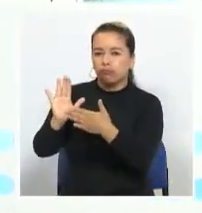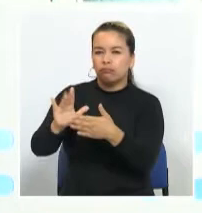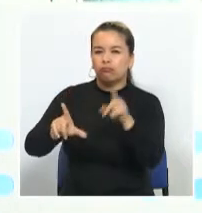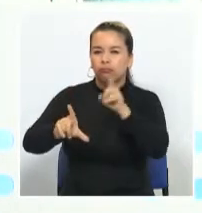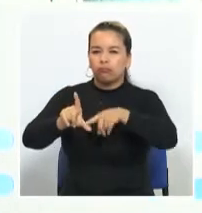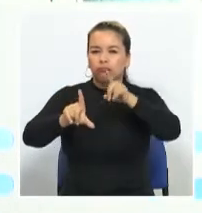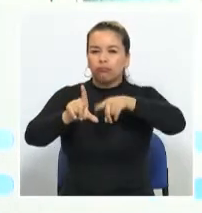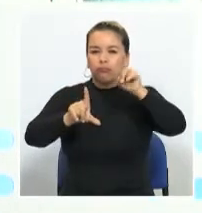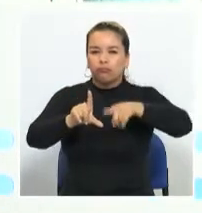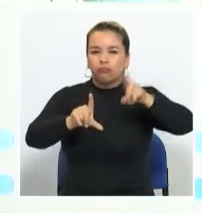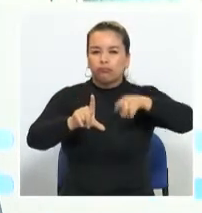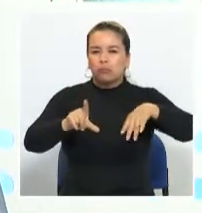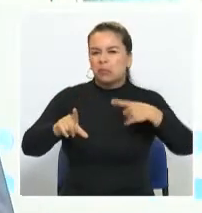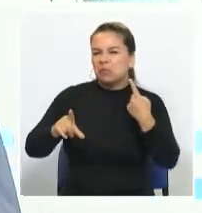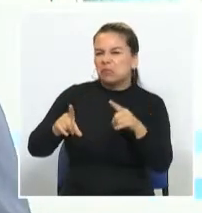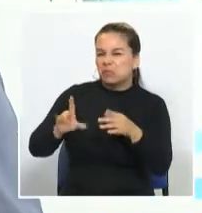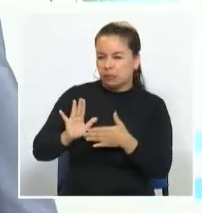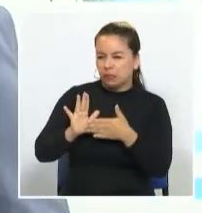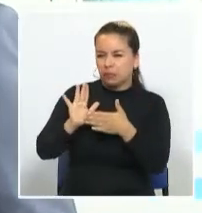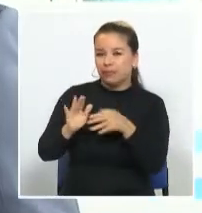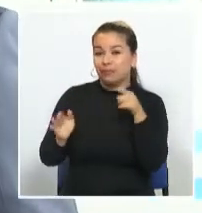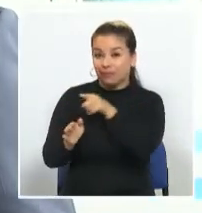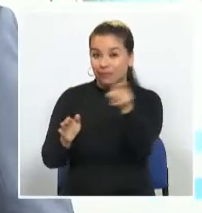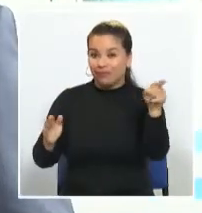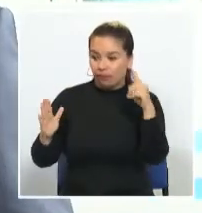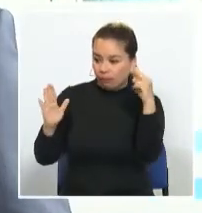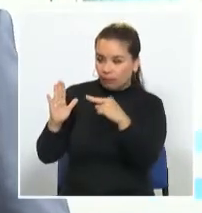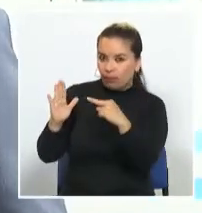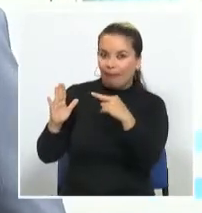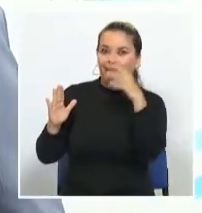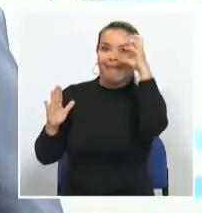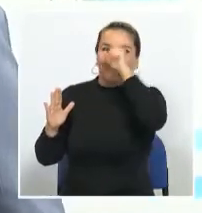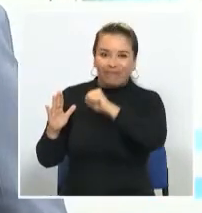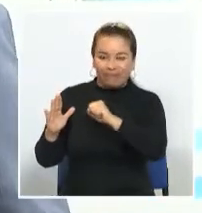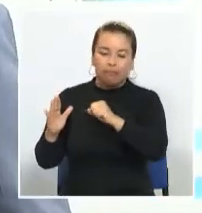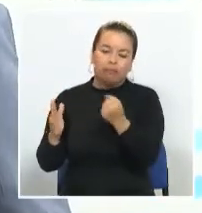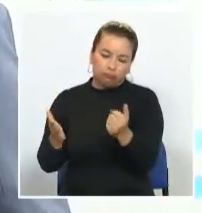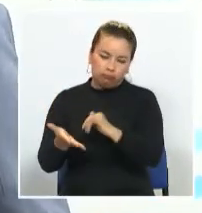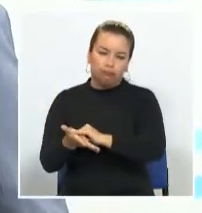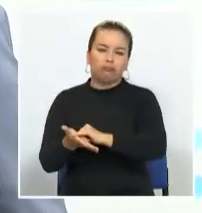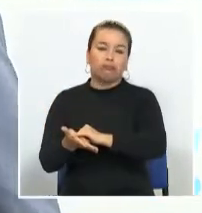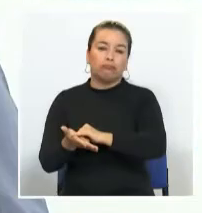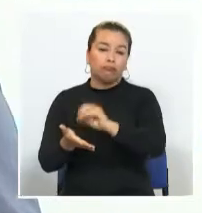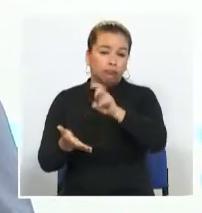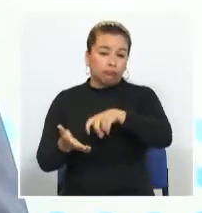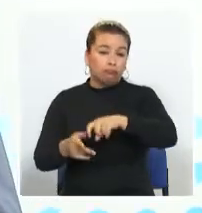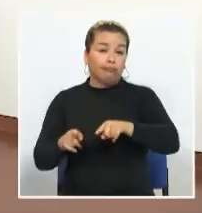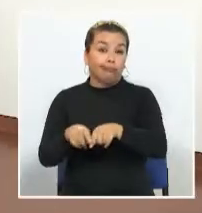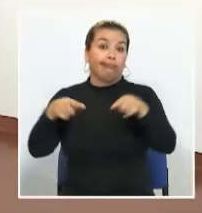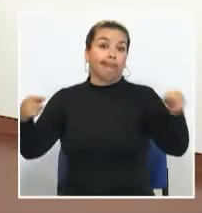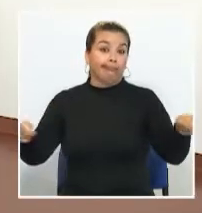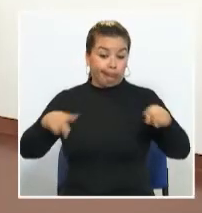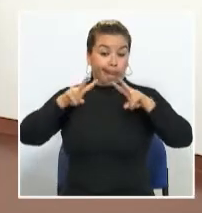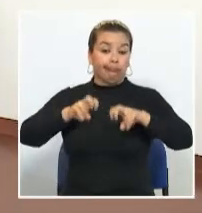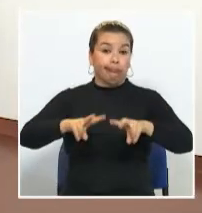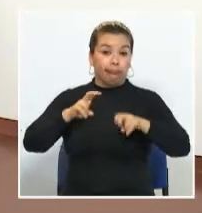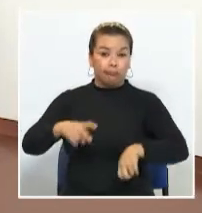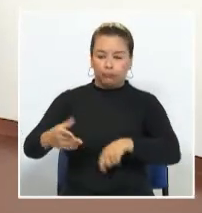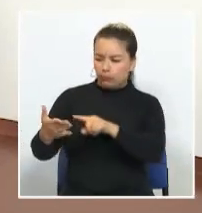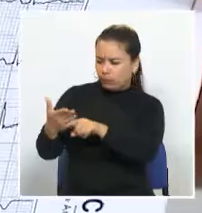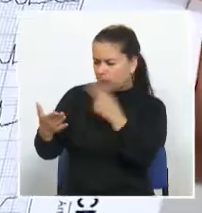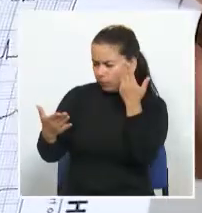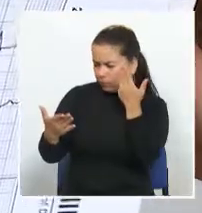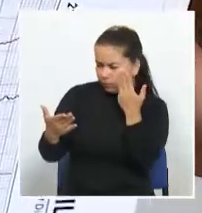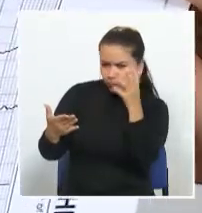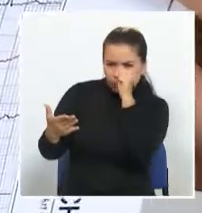perdón, y se den cuenta que, por supuesto, esto se debe tener un amplio estudio para aprender a interpretar este tipo de